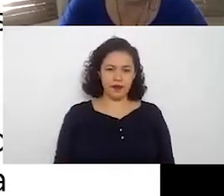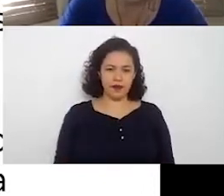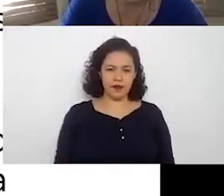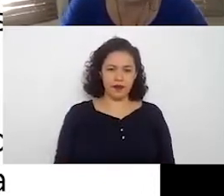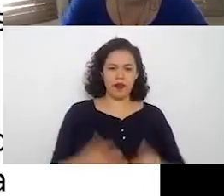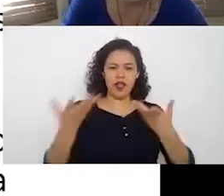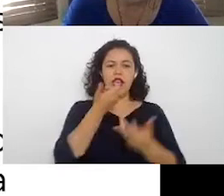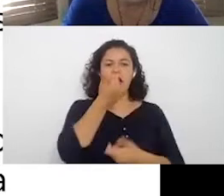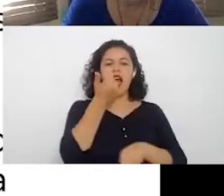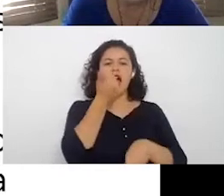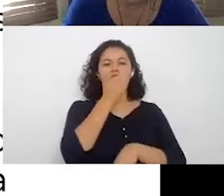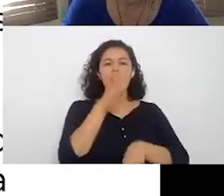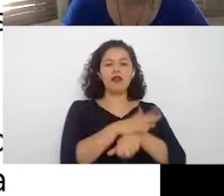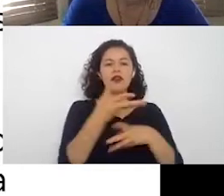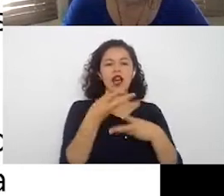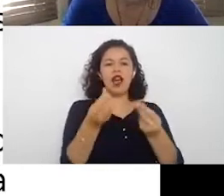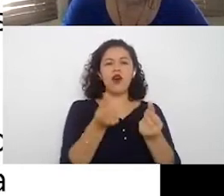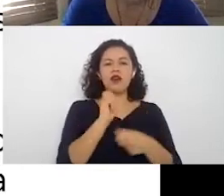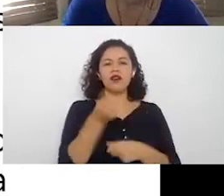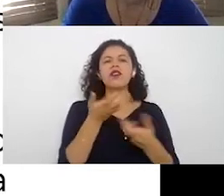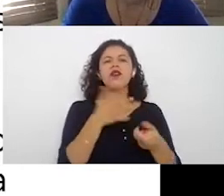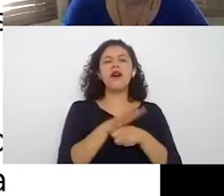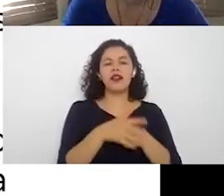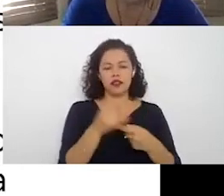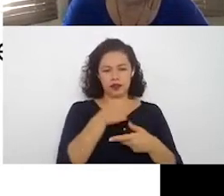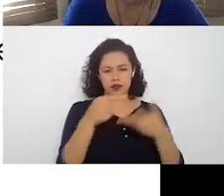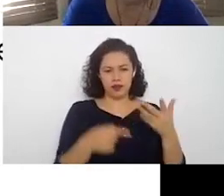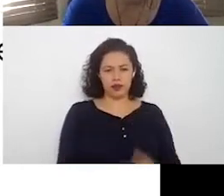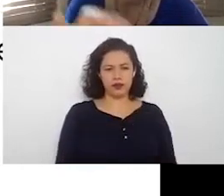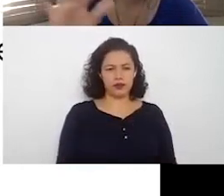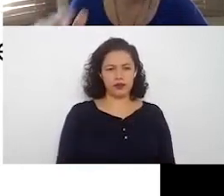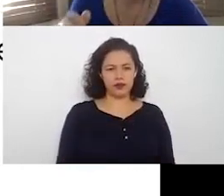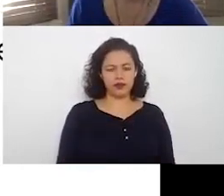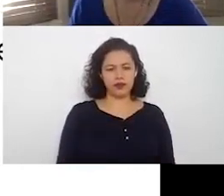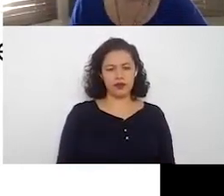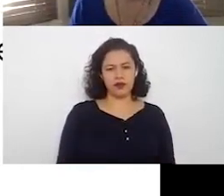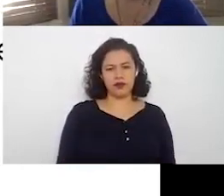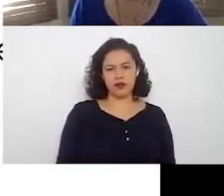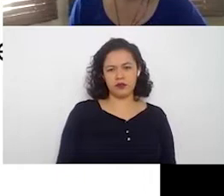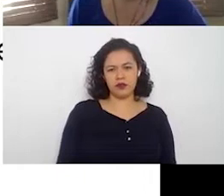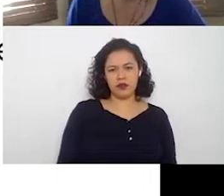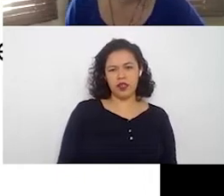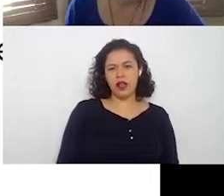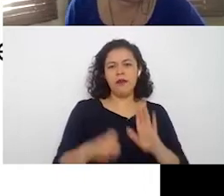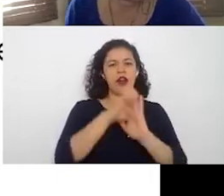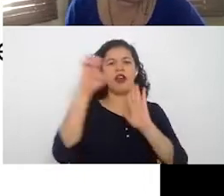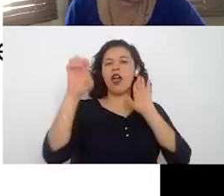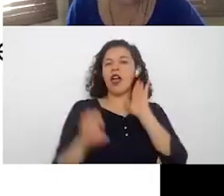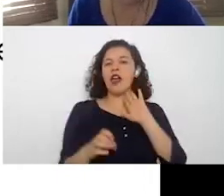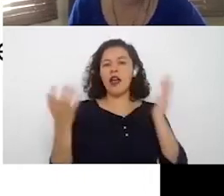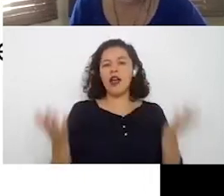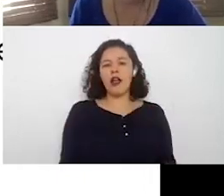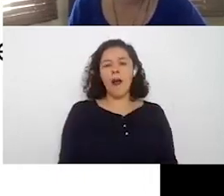gastos administrativos que me permite? ¿Ok? Estos gastos administrativos son, por ejemplo, las remuneraciones